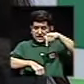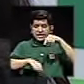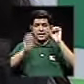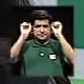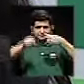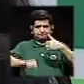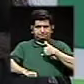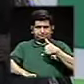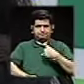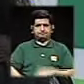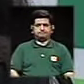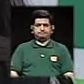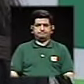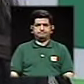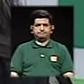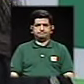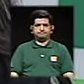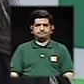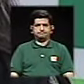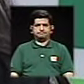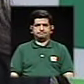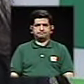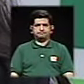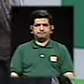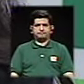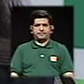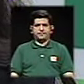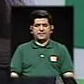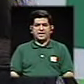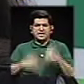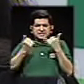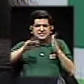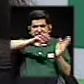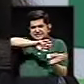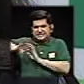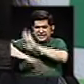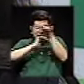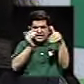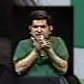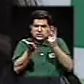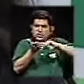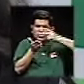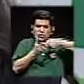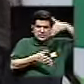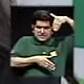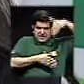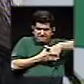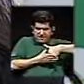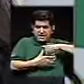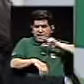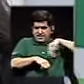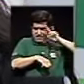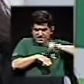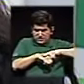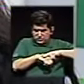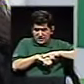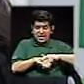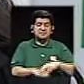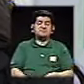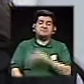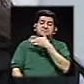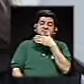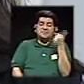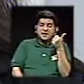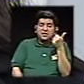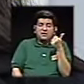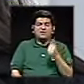podrían tener entonces e se deja de lado todo lo que podría ser hacia lo interno hacia lo nacional a cambio de